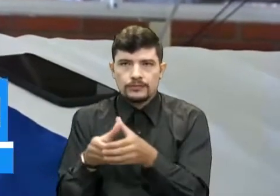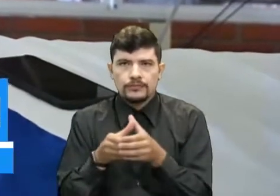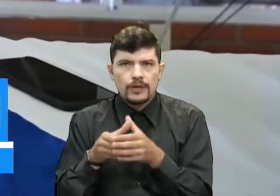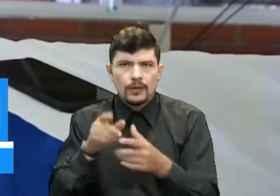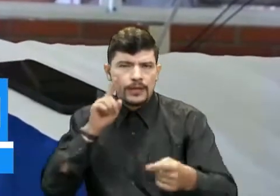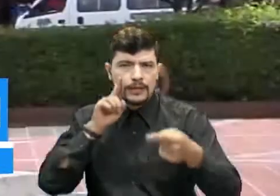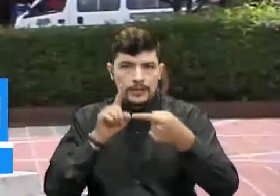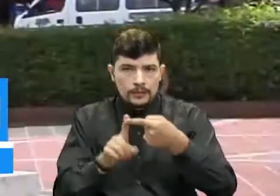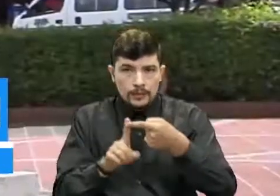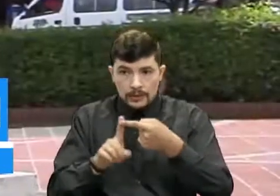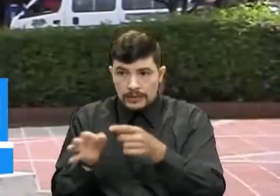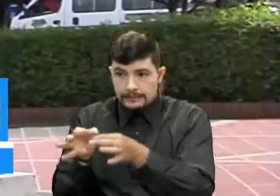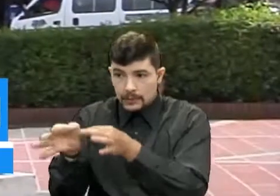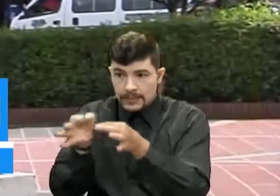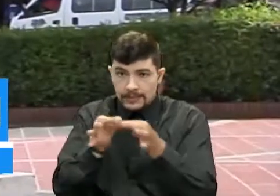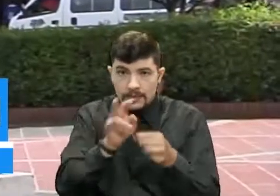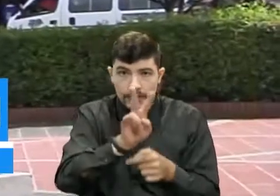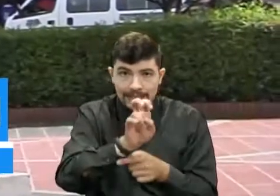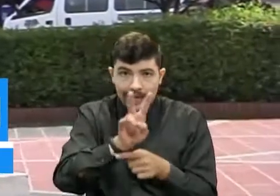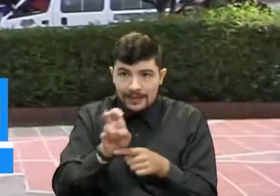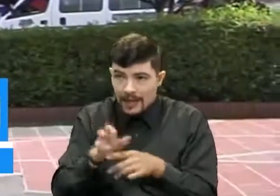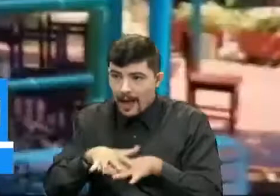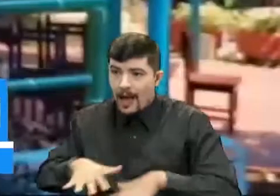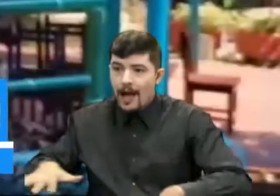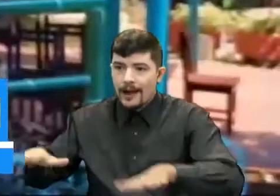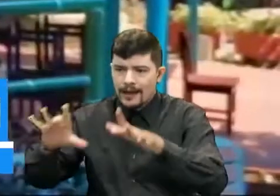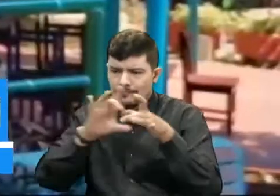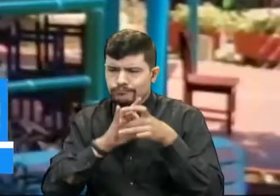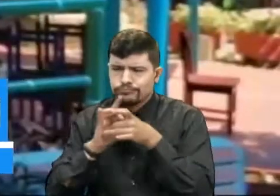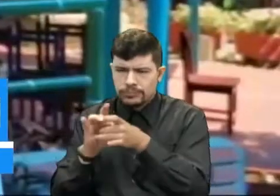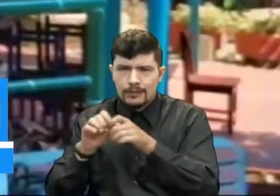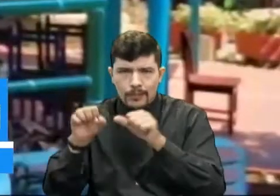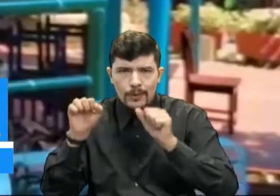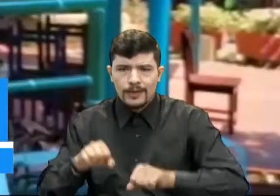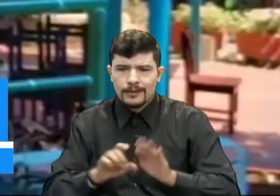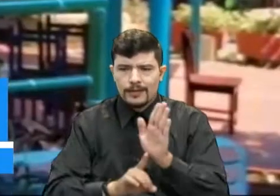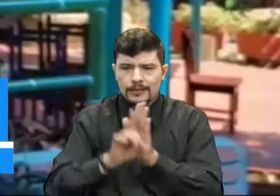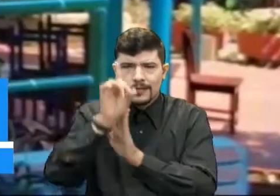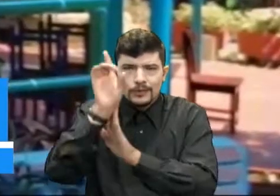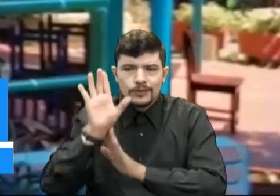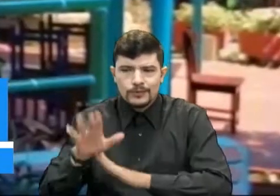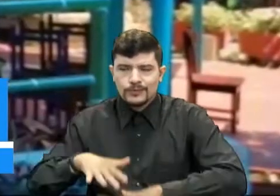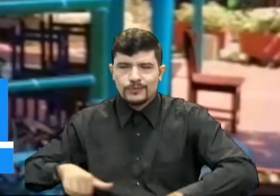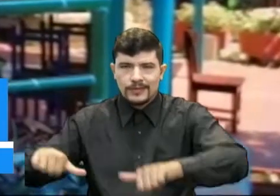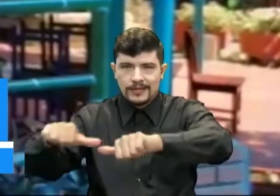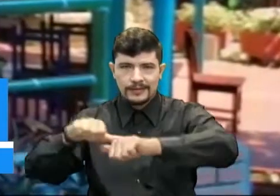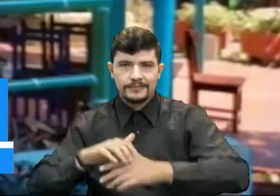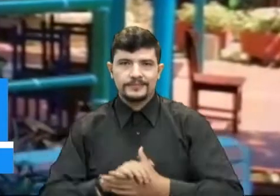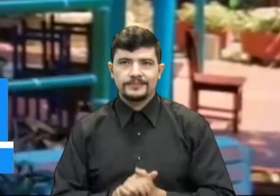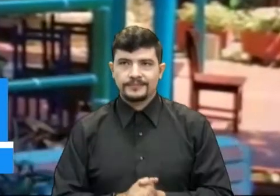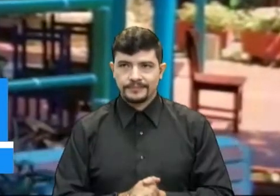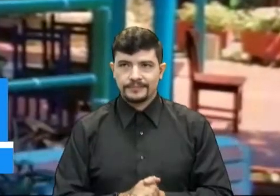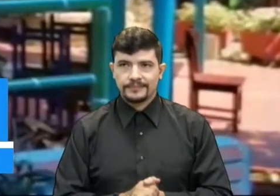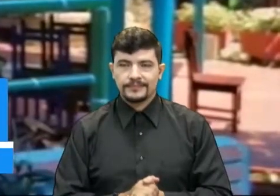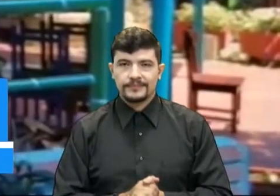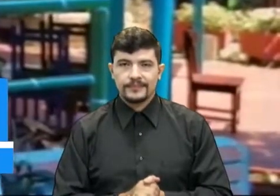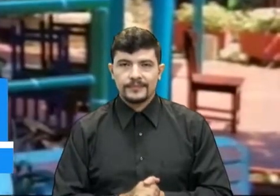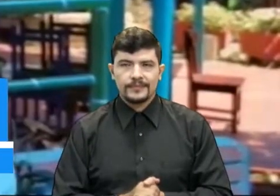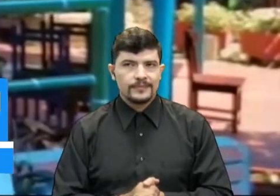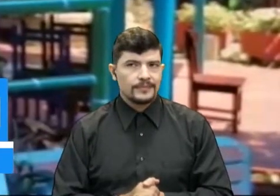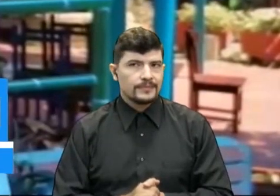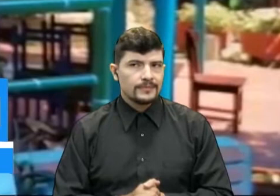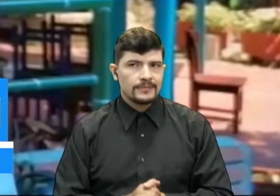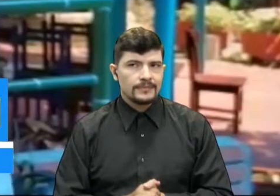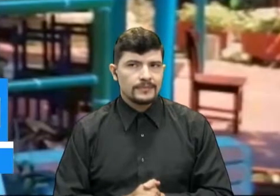y bondades de la zona capitalicen el desarrollo local. Ya tienen claro cuáles serían los aspectos regionales que empieza a trabajar la asociación de